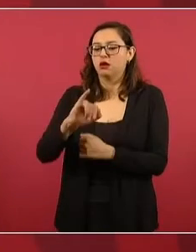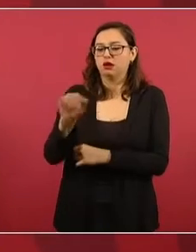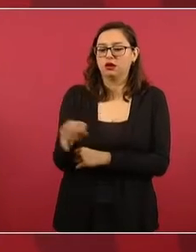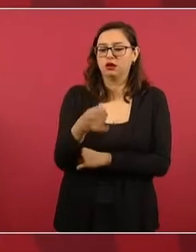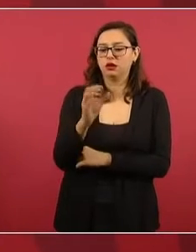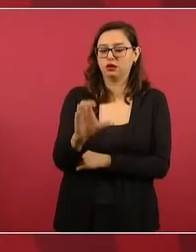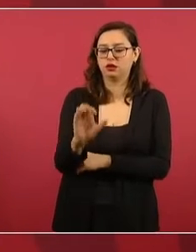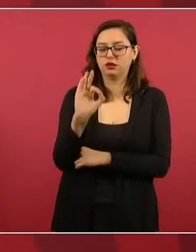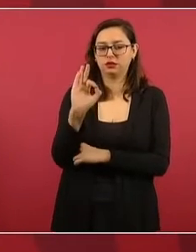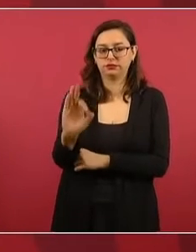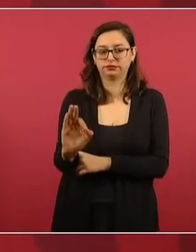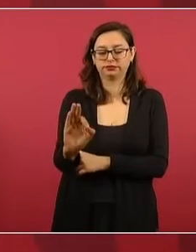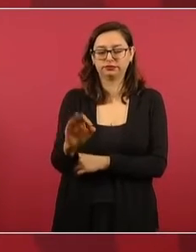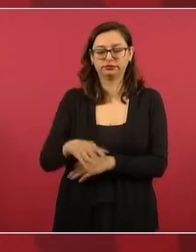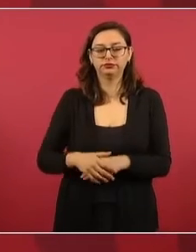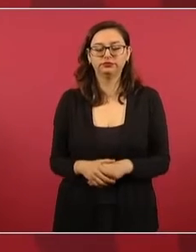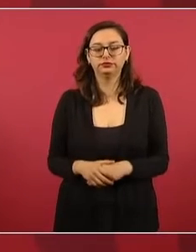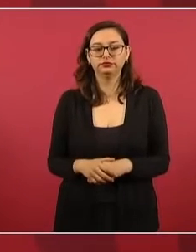Futuro,